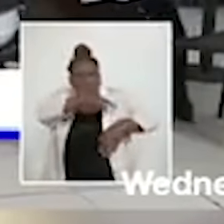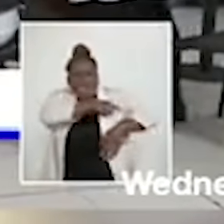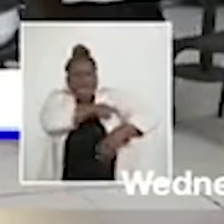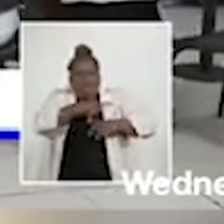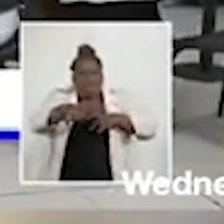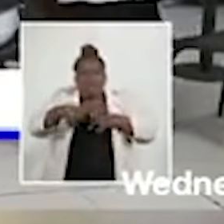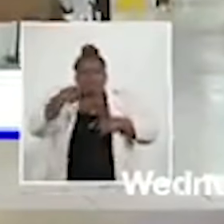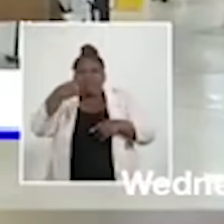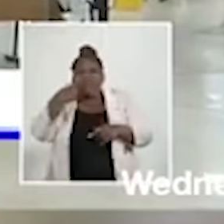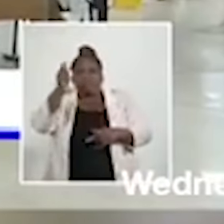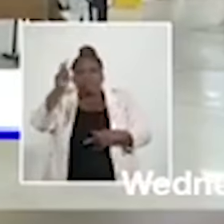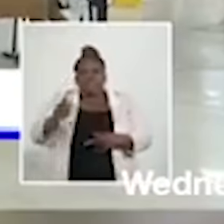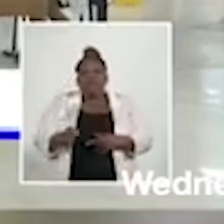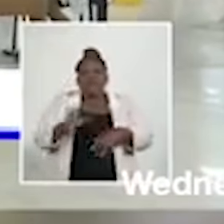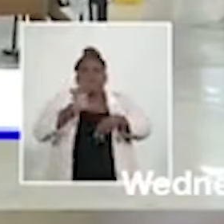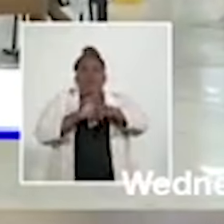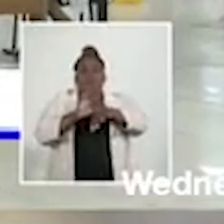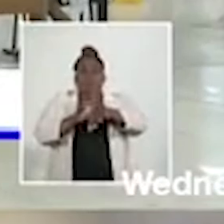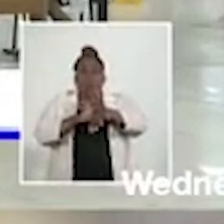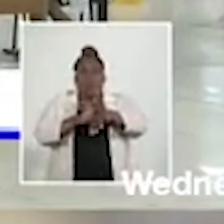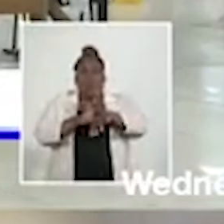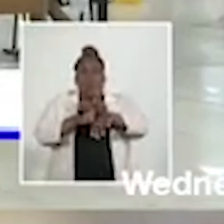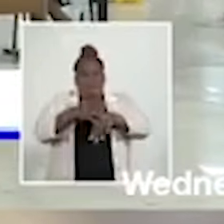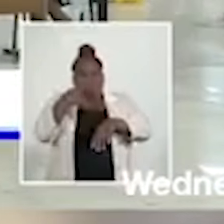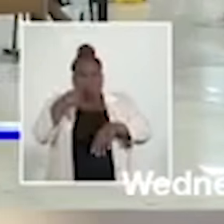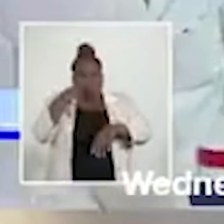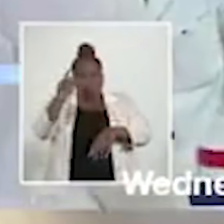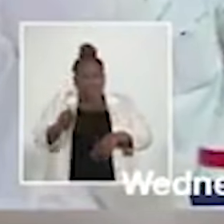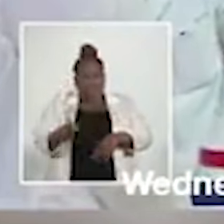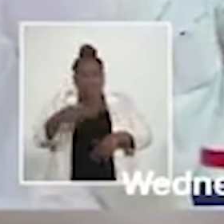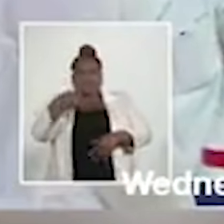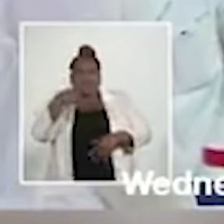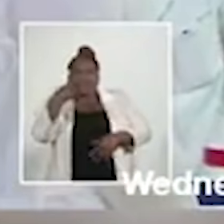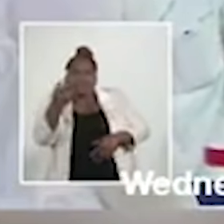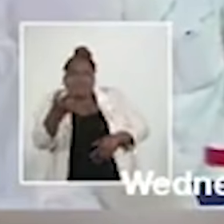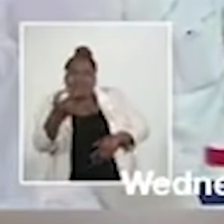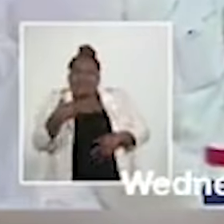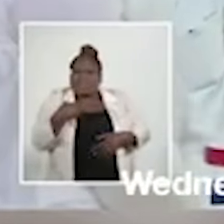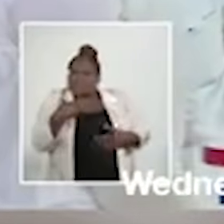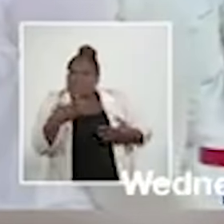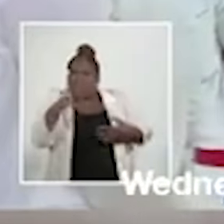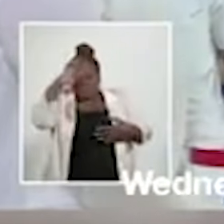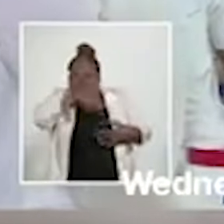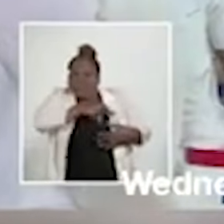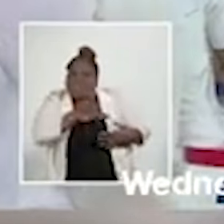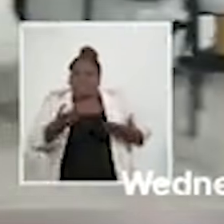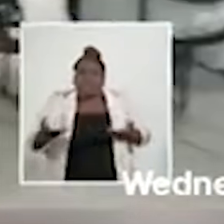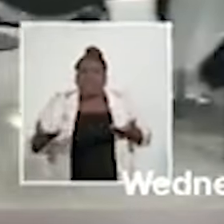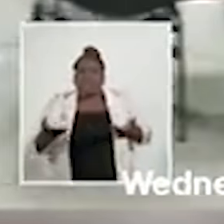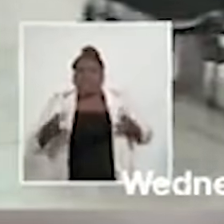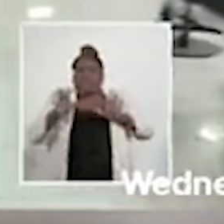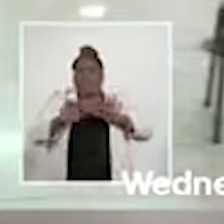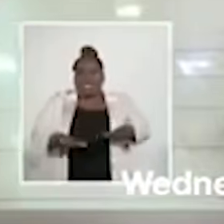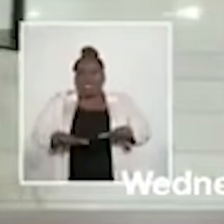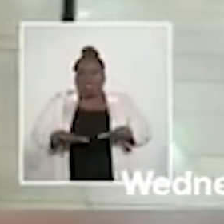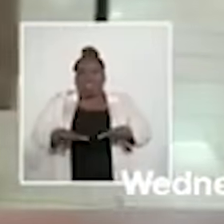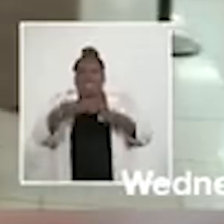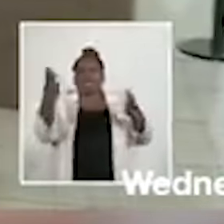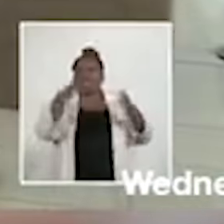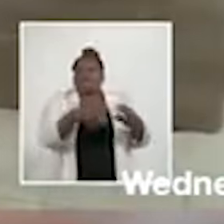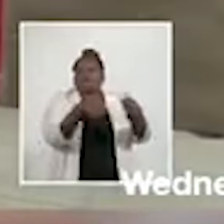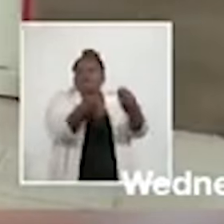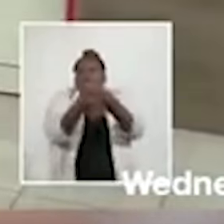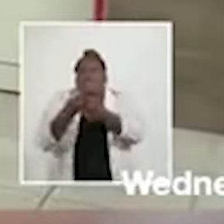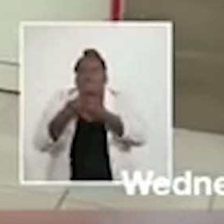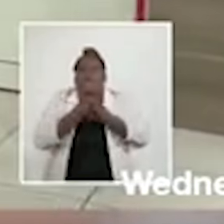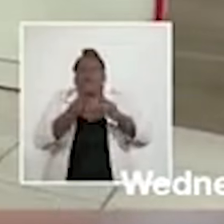comunicado de la aerolínea JetBlue, que cita directorio cubano, dice: durante el mes de mayo del presente año, nuestros vuelos operan únicamente los días viernes. Vuelo